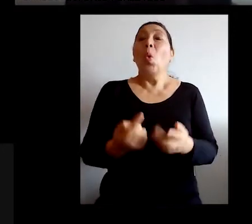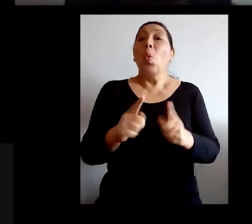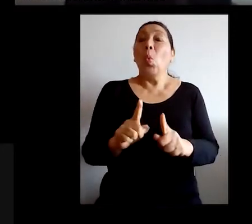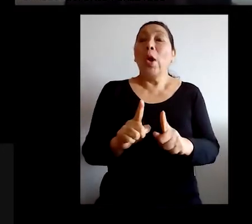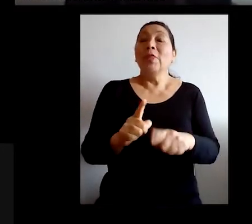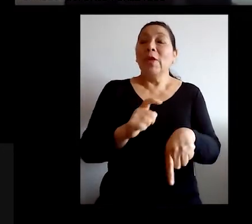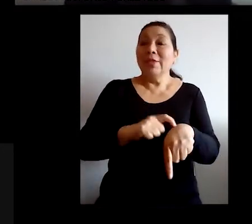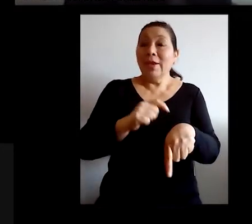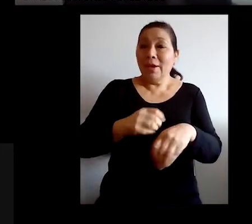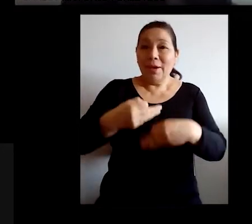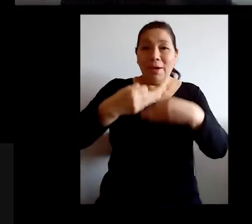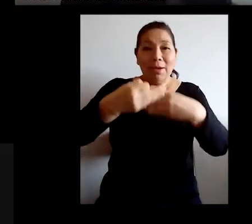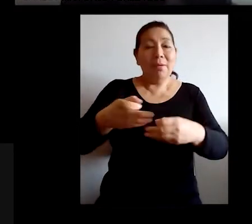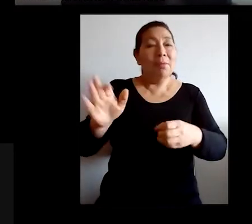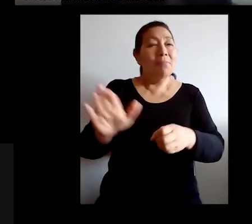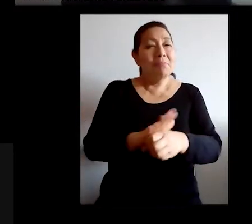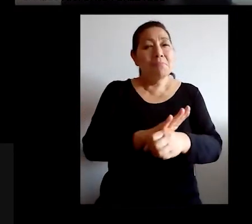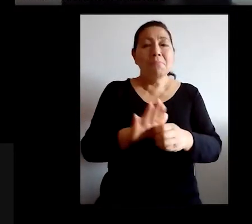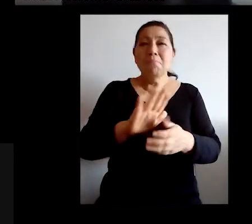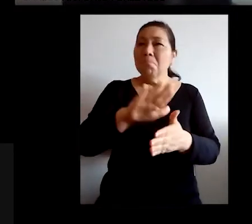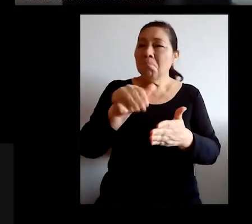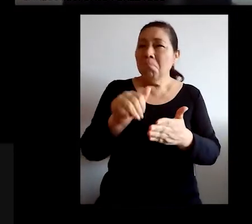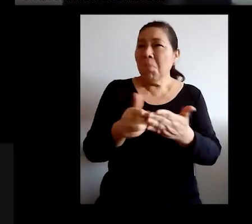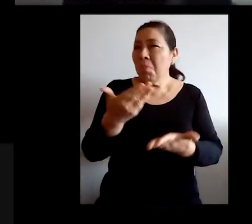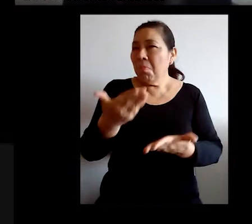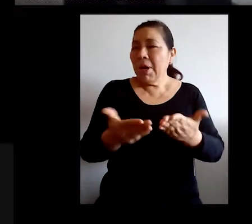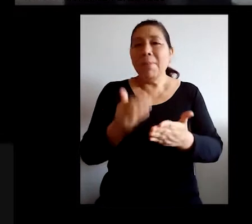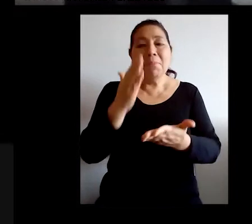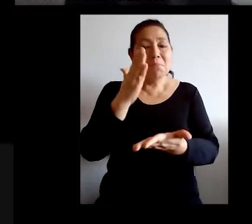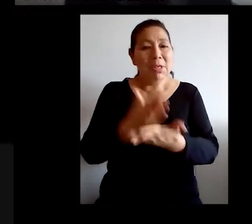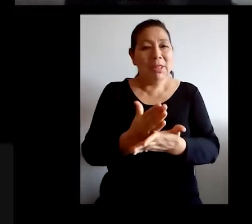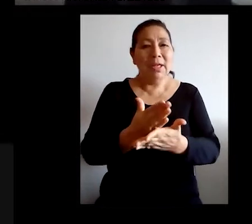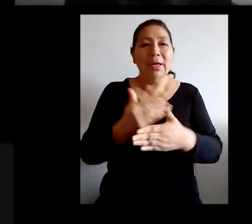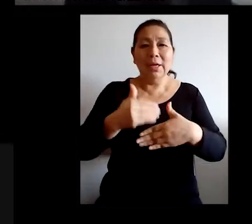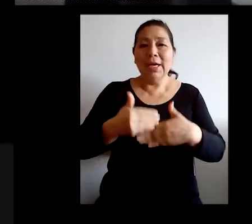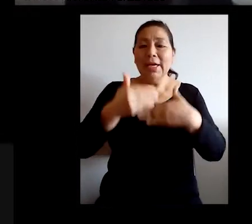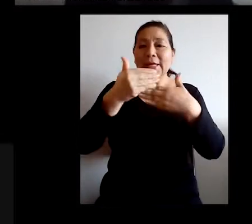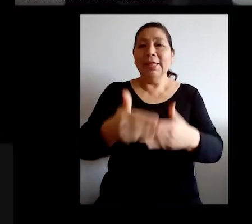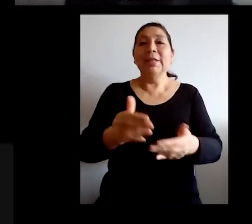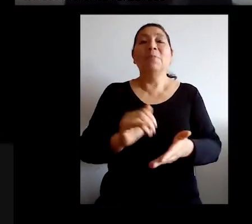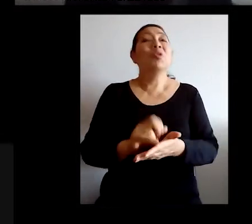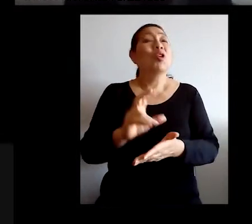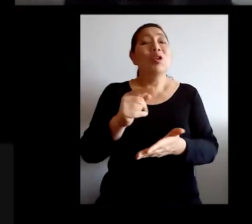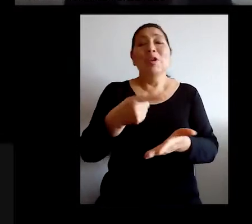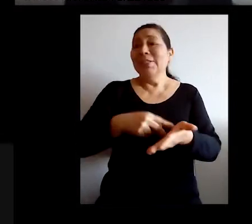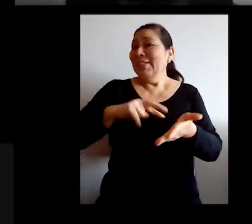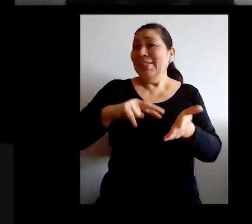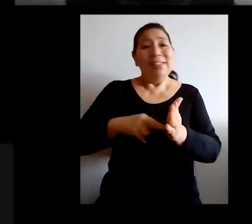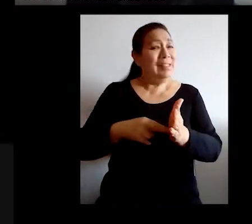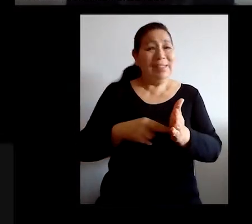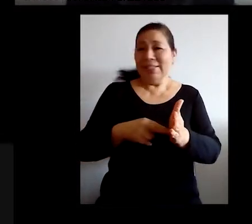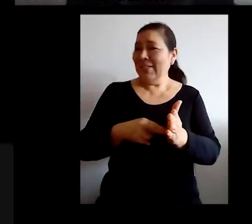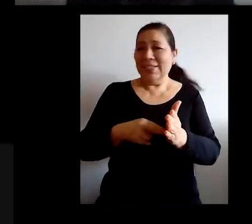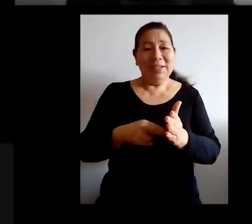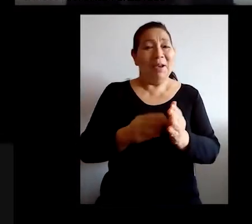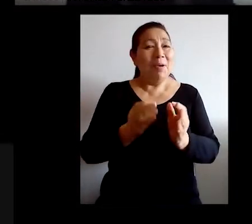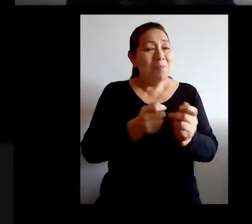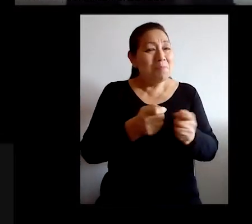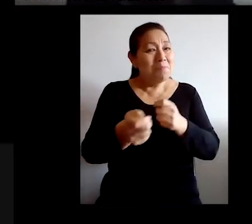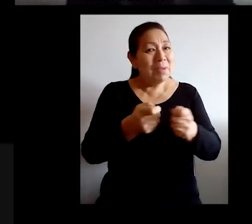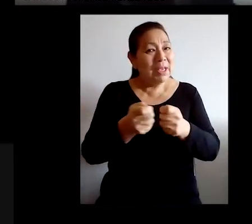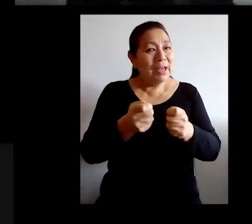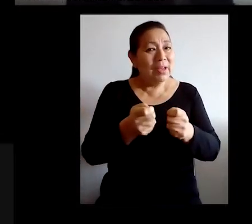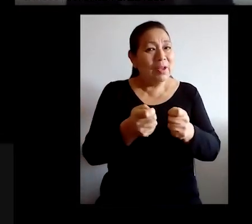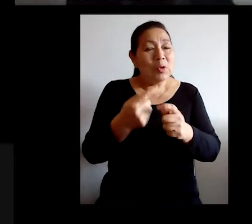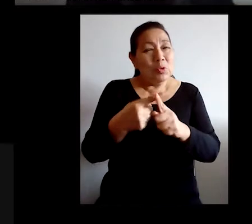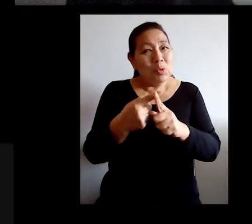cuando el tiempo transcurrido sobrepasa en una mitad del plazo ordinario. No quiere decir que mecánicamente tenga